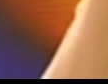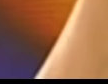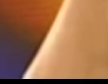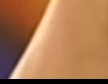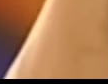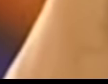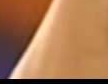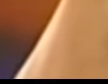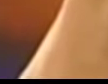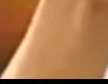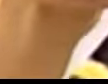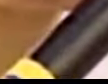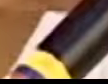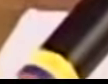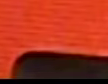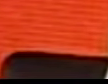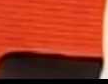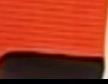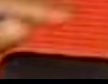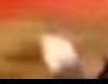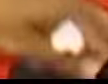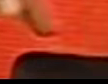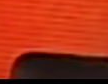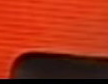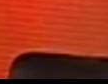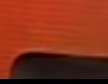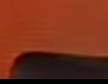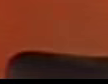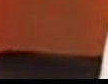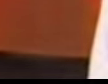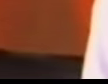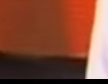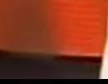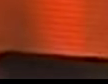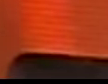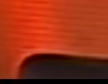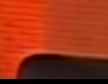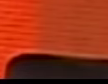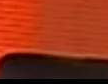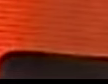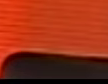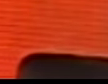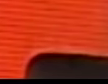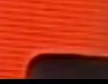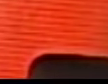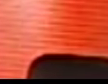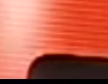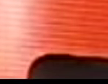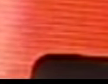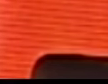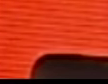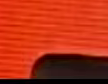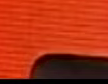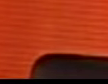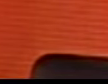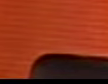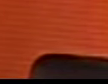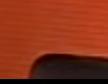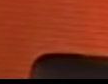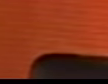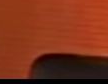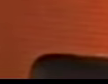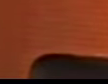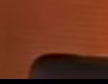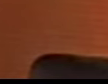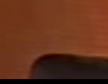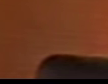Muy orgulloso de ser mono. Sí. Después le digo por qué me dicen mono, ¿ya? No, ya, presidente, no hace falta. Chasnami, chasnami, ñucanchi,